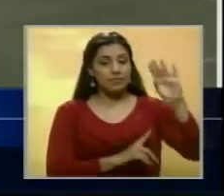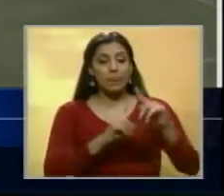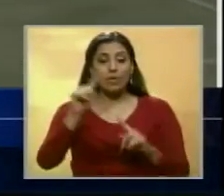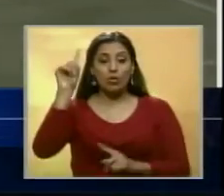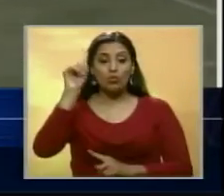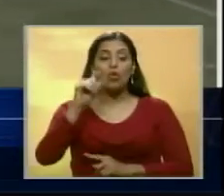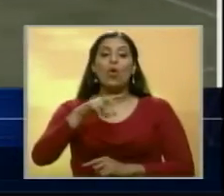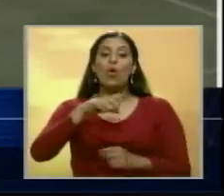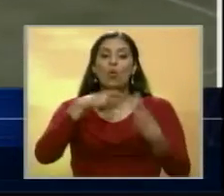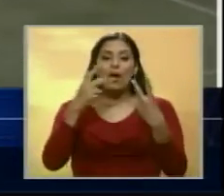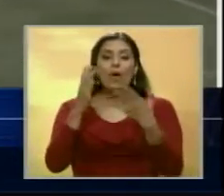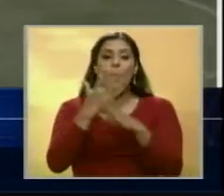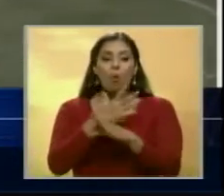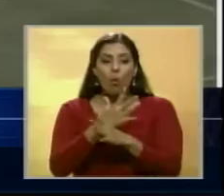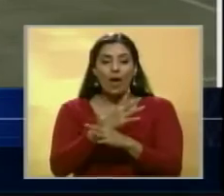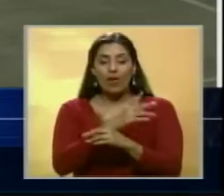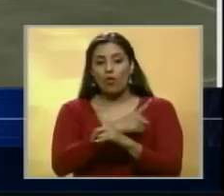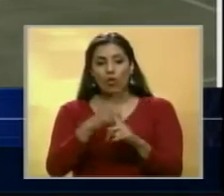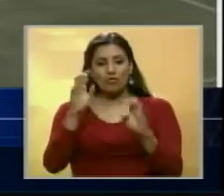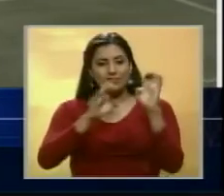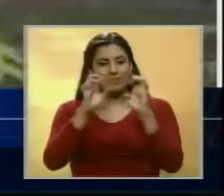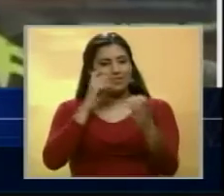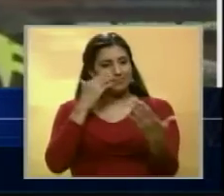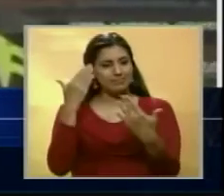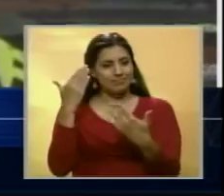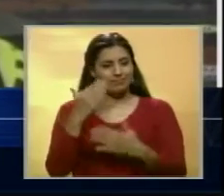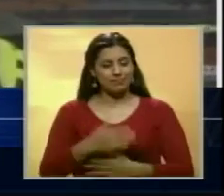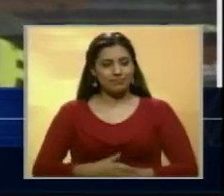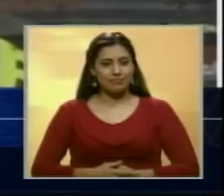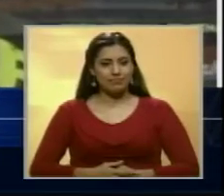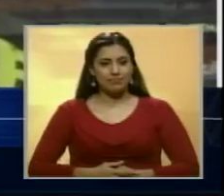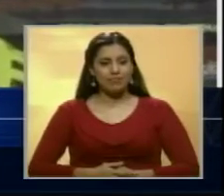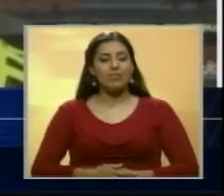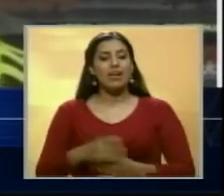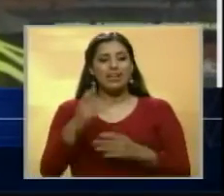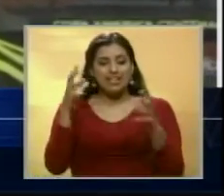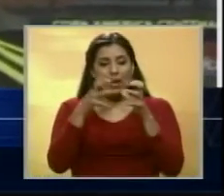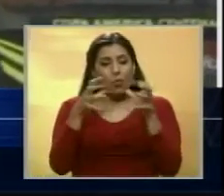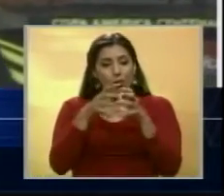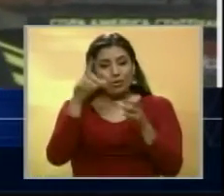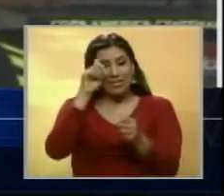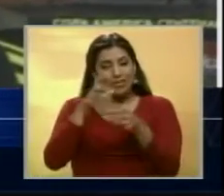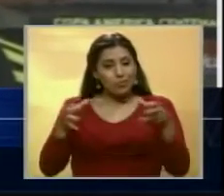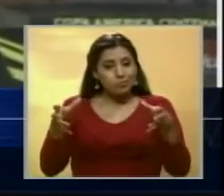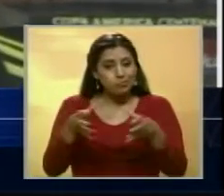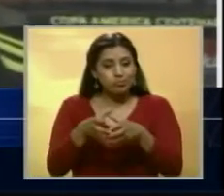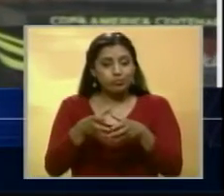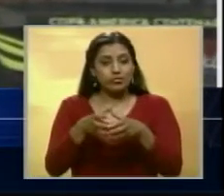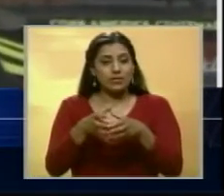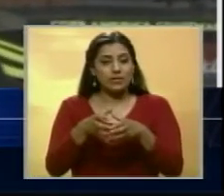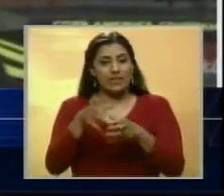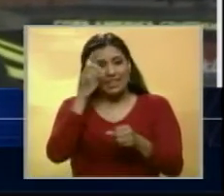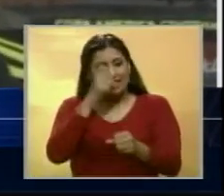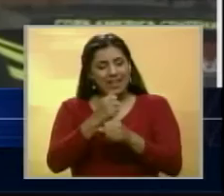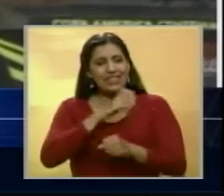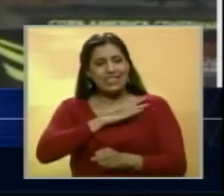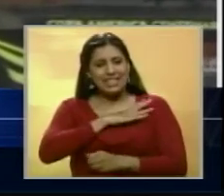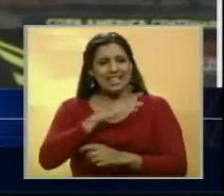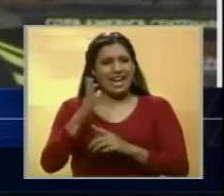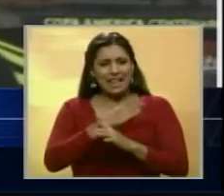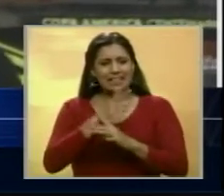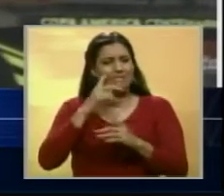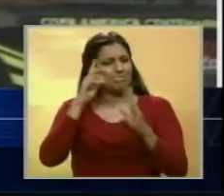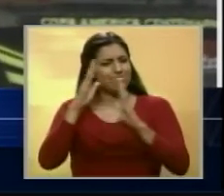Luego del juego, los protagonistas analizaron la victoria. Un trabajo de todo el equipo, un trabajo que que teníamos